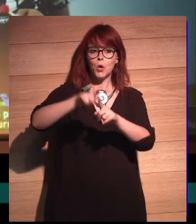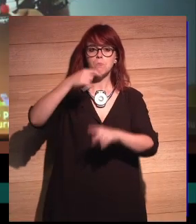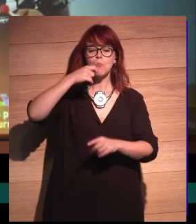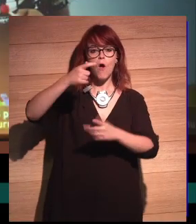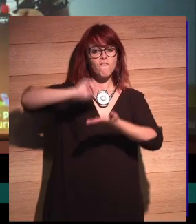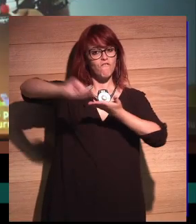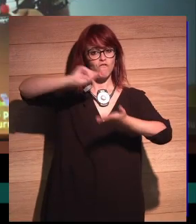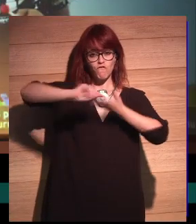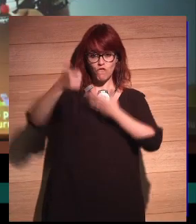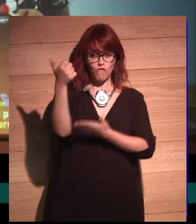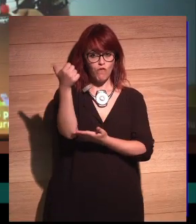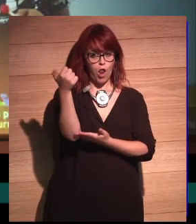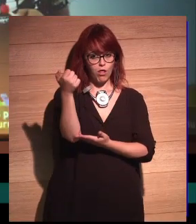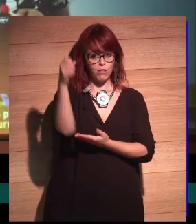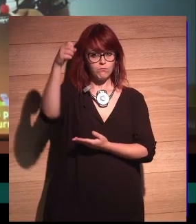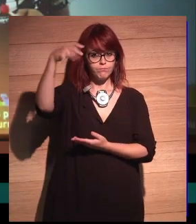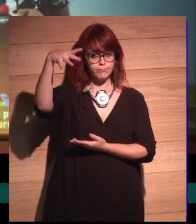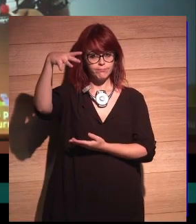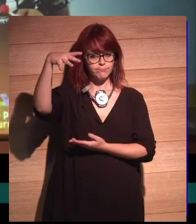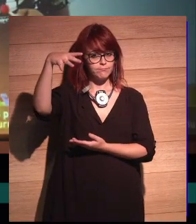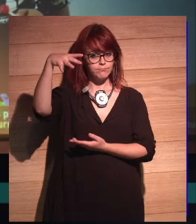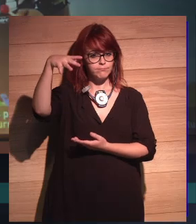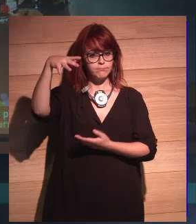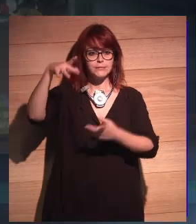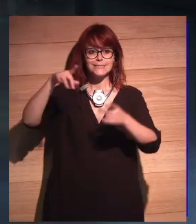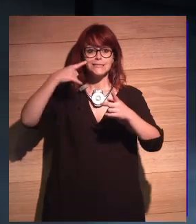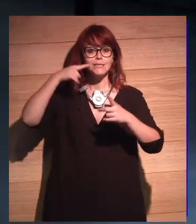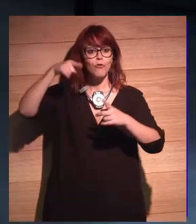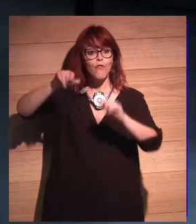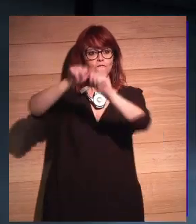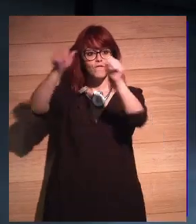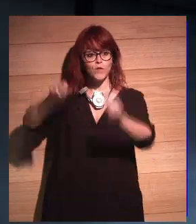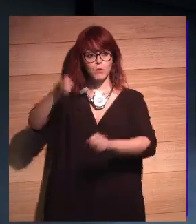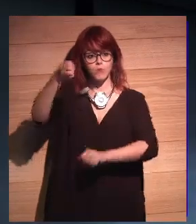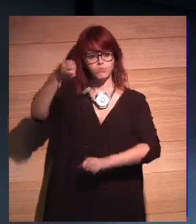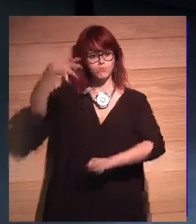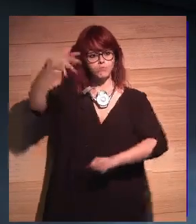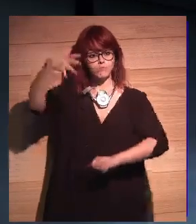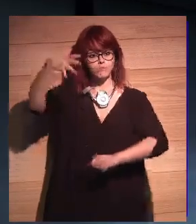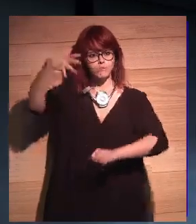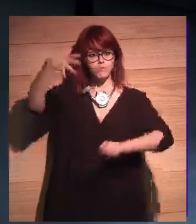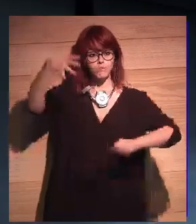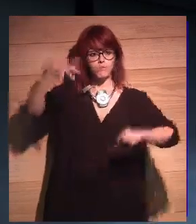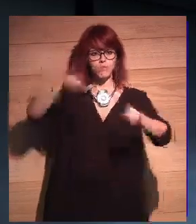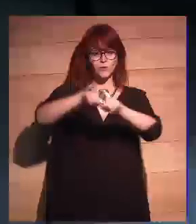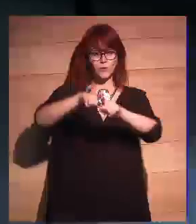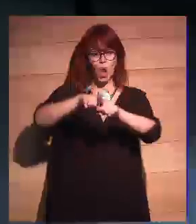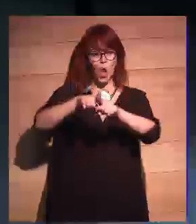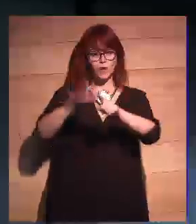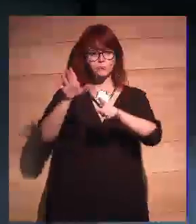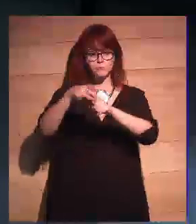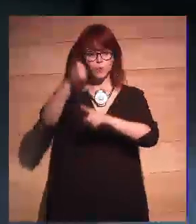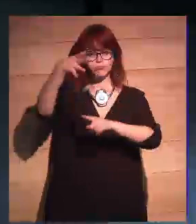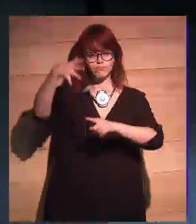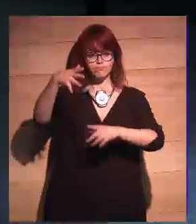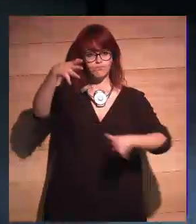bolígrafo y de esta manera podemos soltarlo y cogerlo a la vez. Entonces, uno